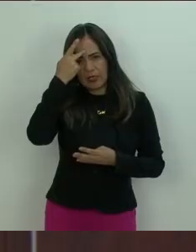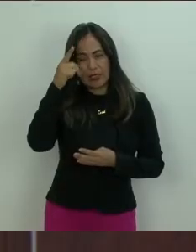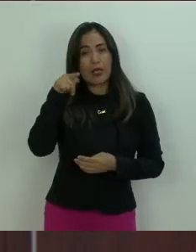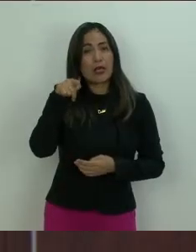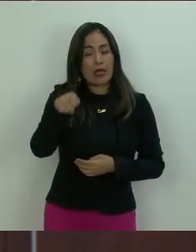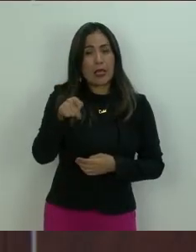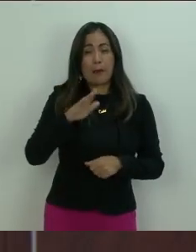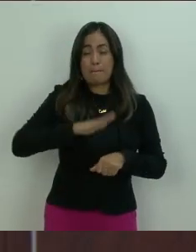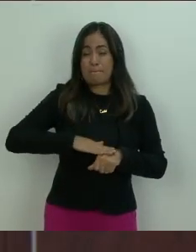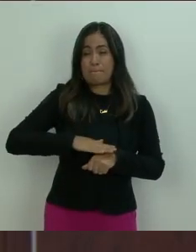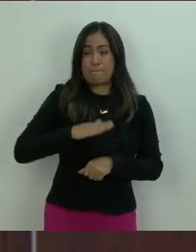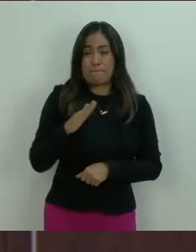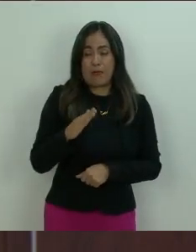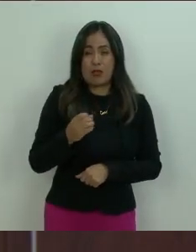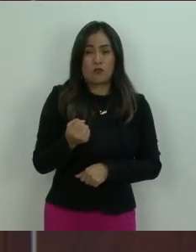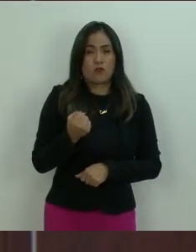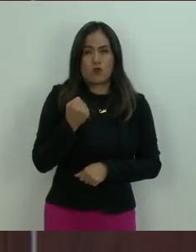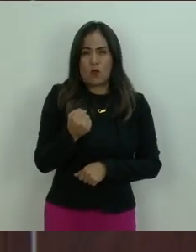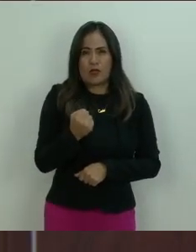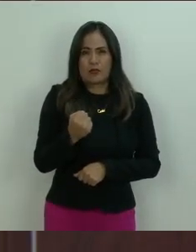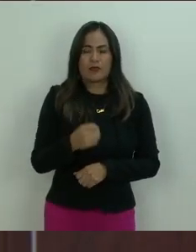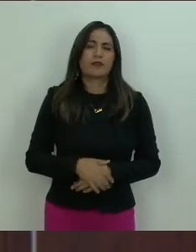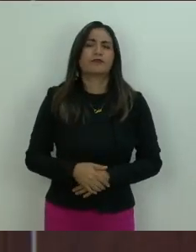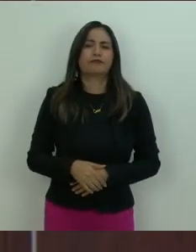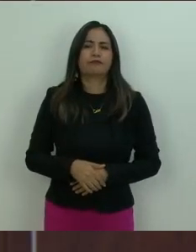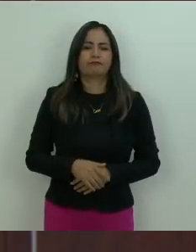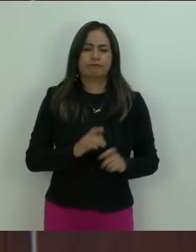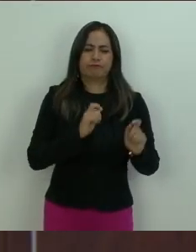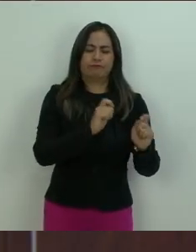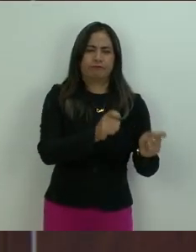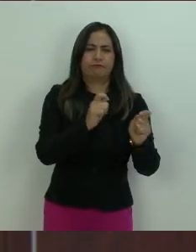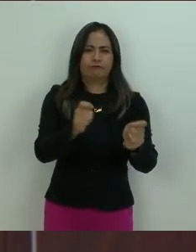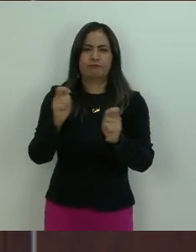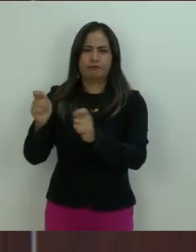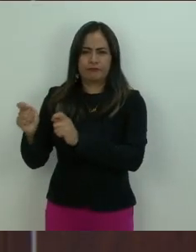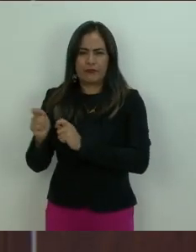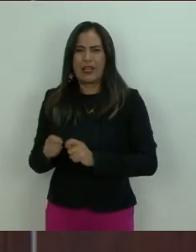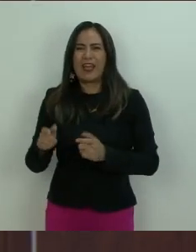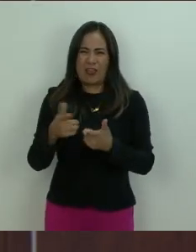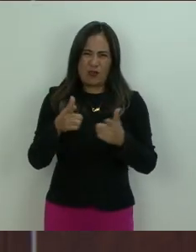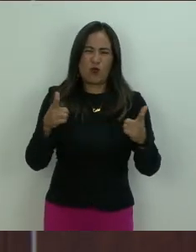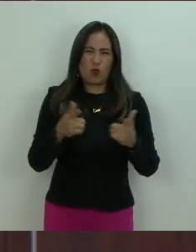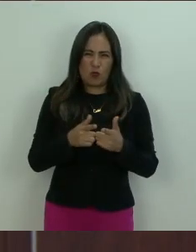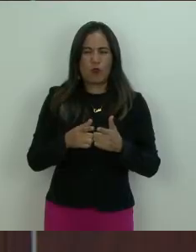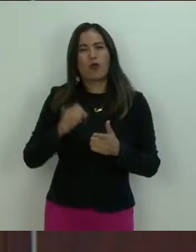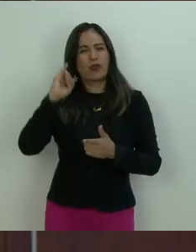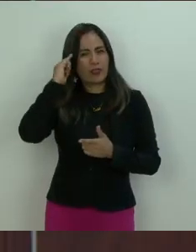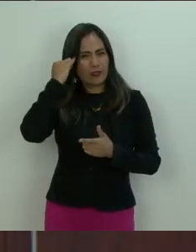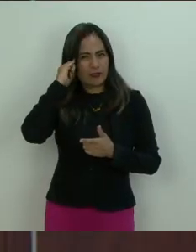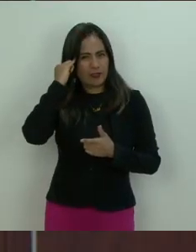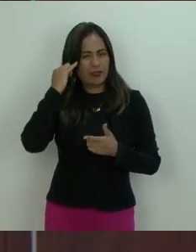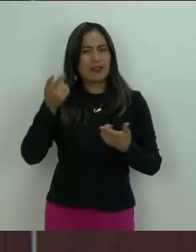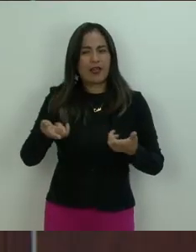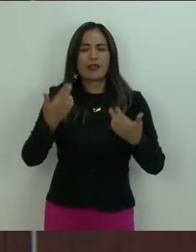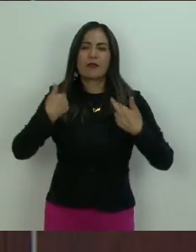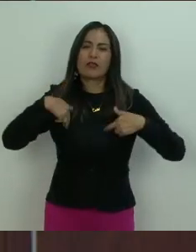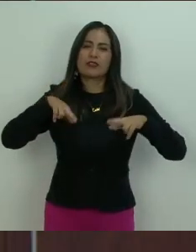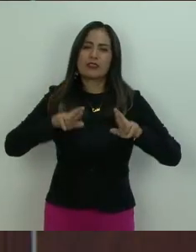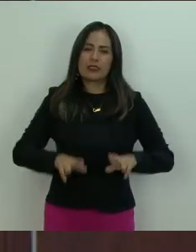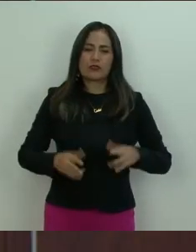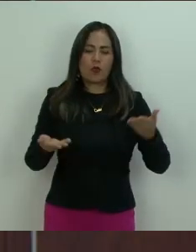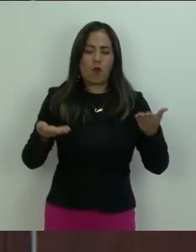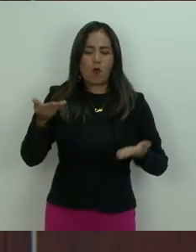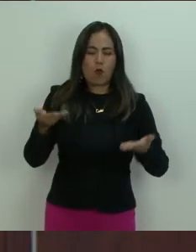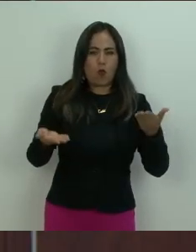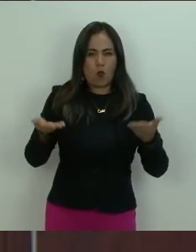una preeminencia en muchos espacios de personas indígenas, entonces que la representación sea